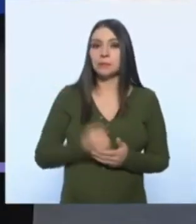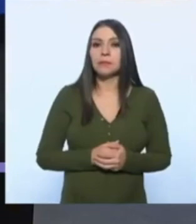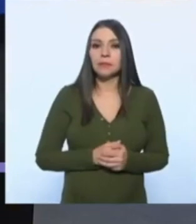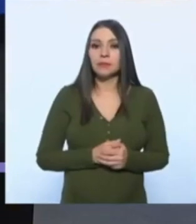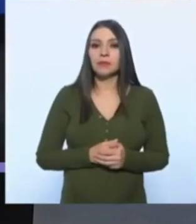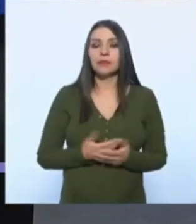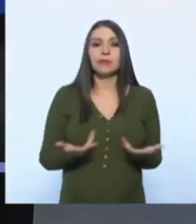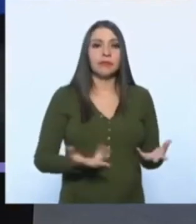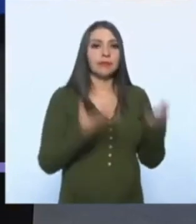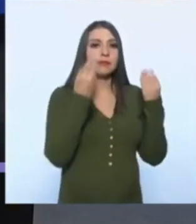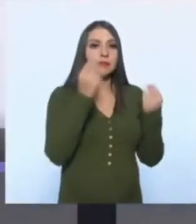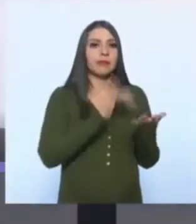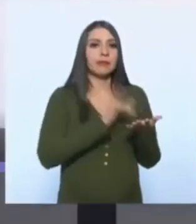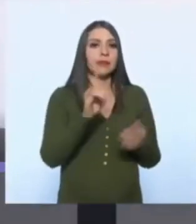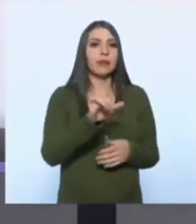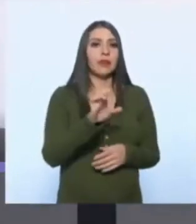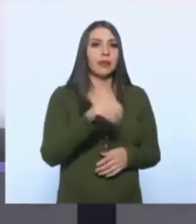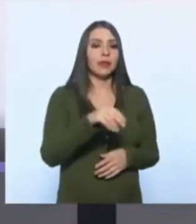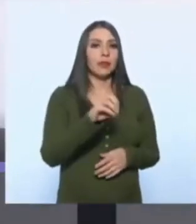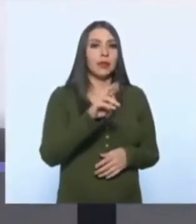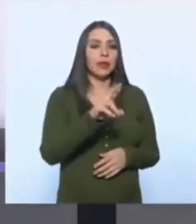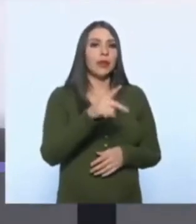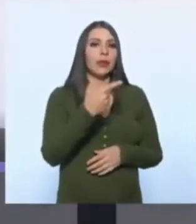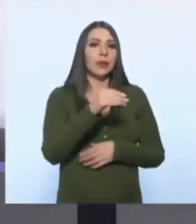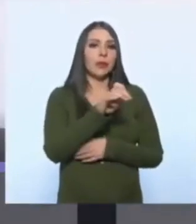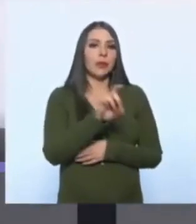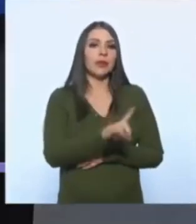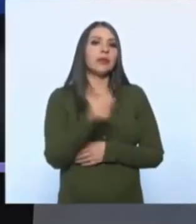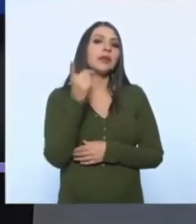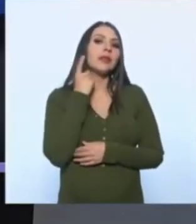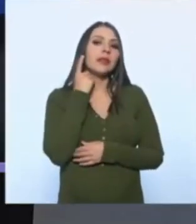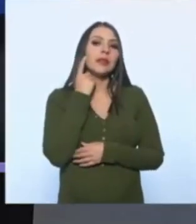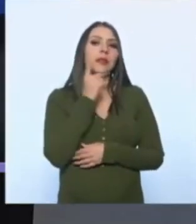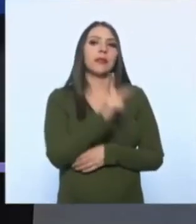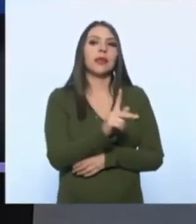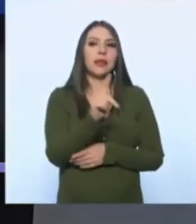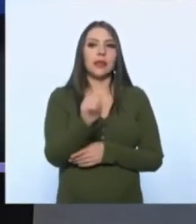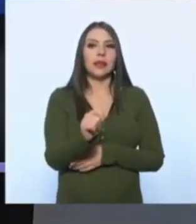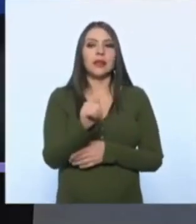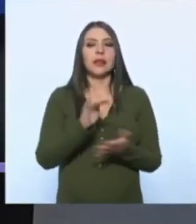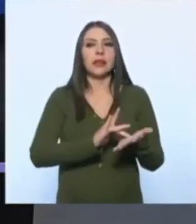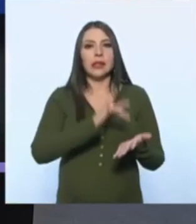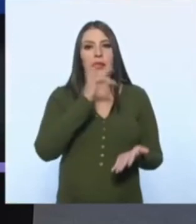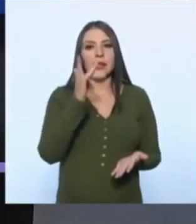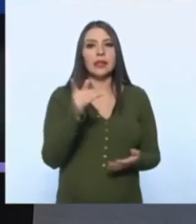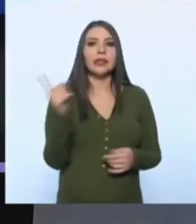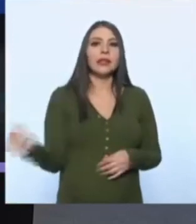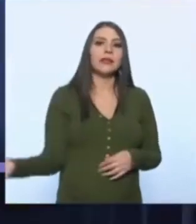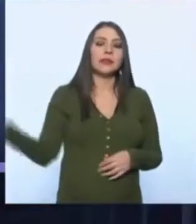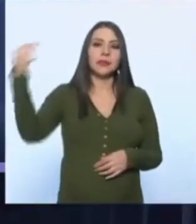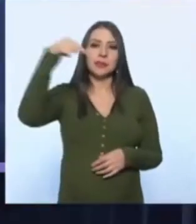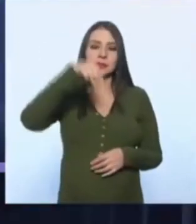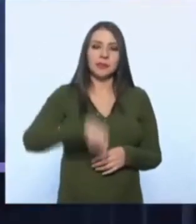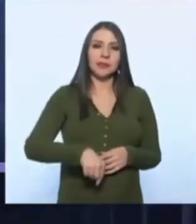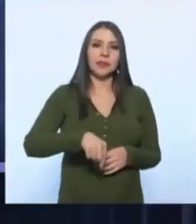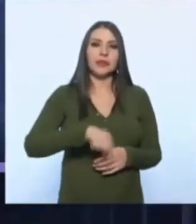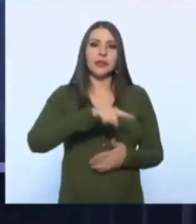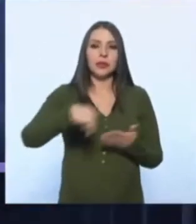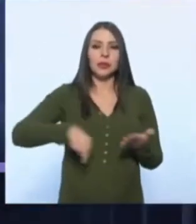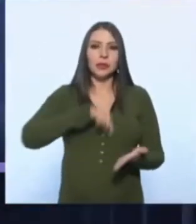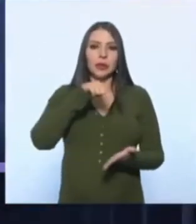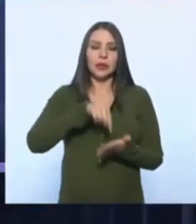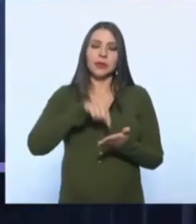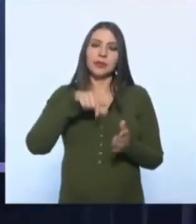muchísimas gracias, Leonor Gómez Otegui, diputada del Partido de Trabajo esta mañana, que te trasladaste hasta acá hasta Agenda y